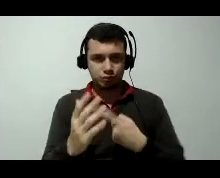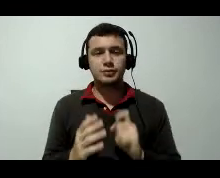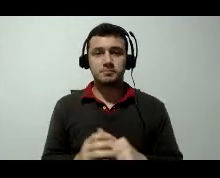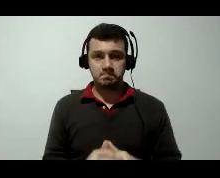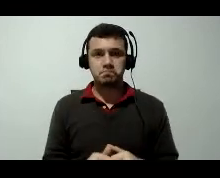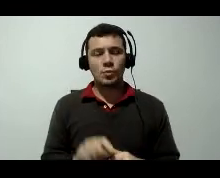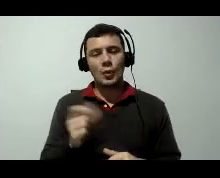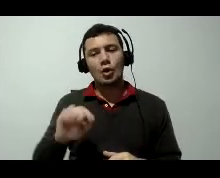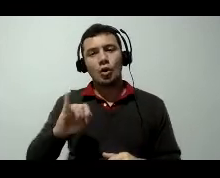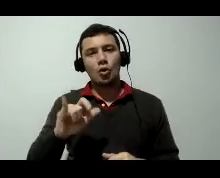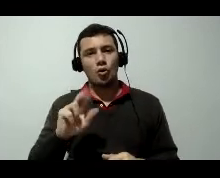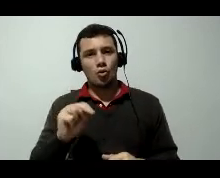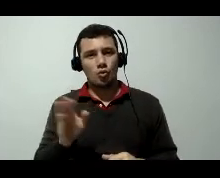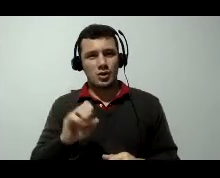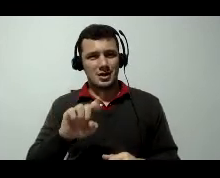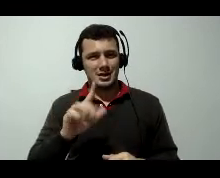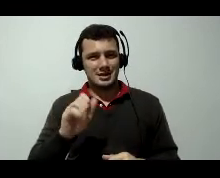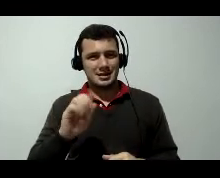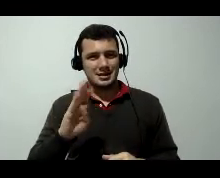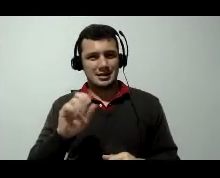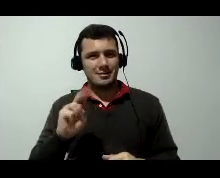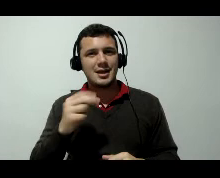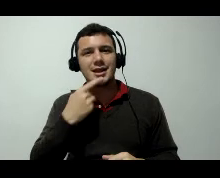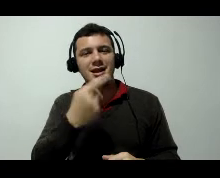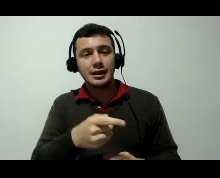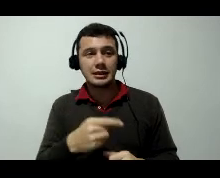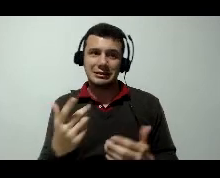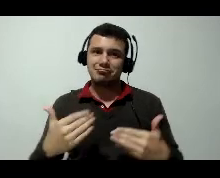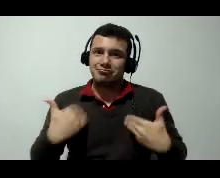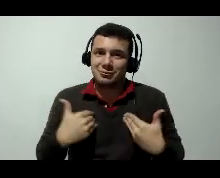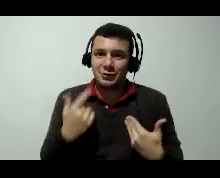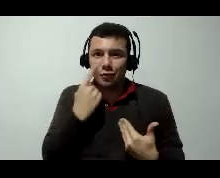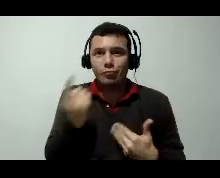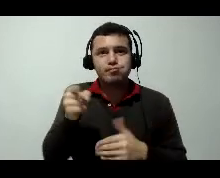nos alegra mucho tener el intérprete aquí con ustedes.